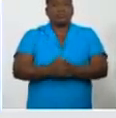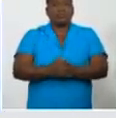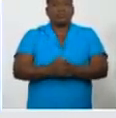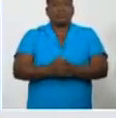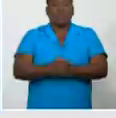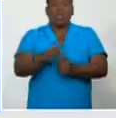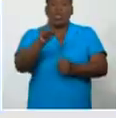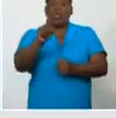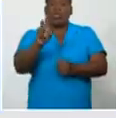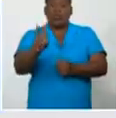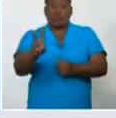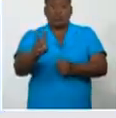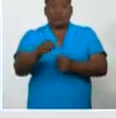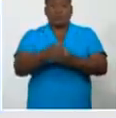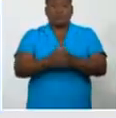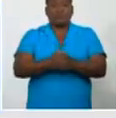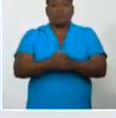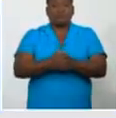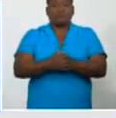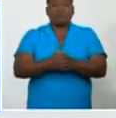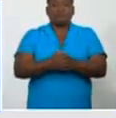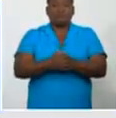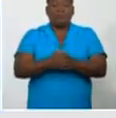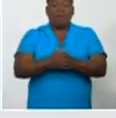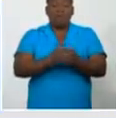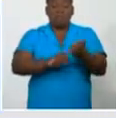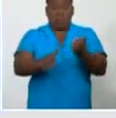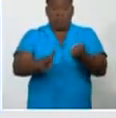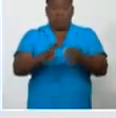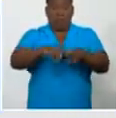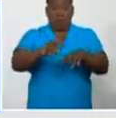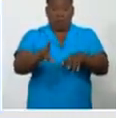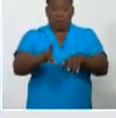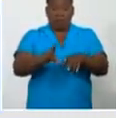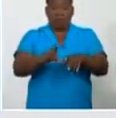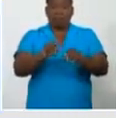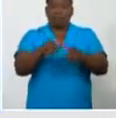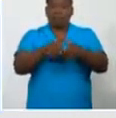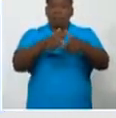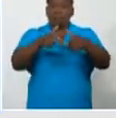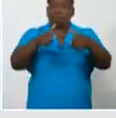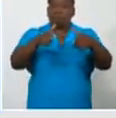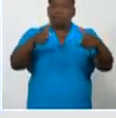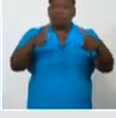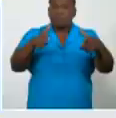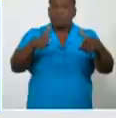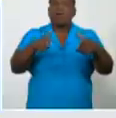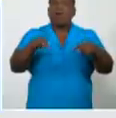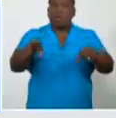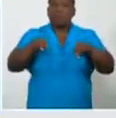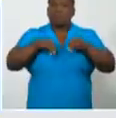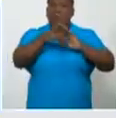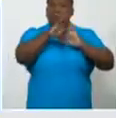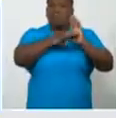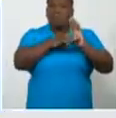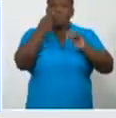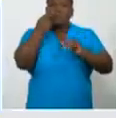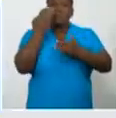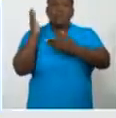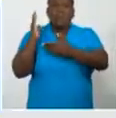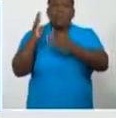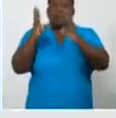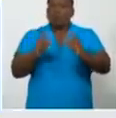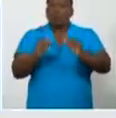casos autóctonos, otra provincia que después de los incrementos con las medidas que ha adoptado va teniendo resultados.